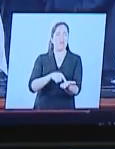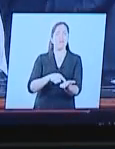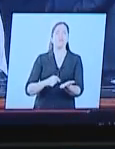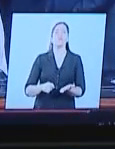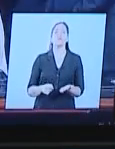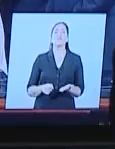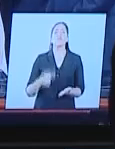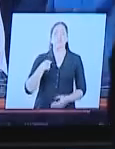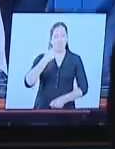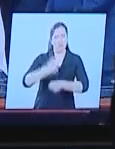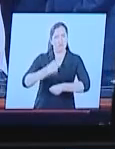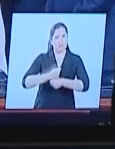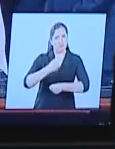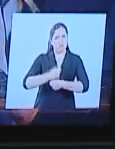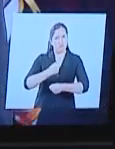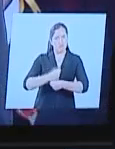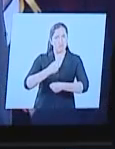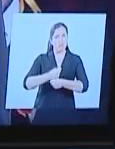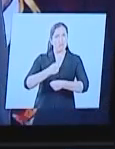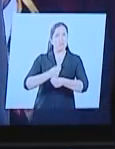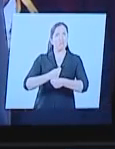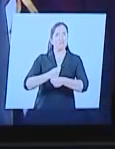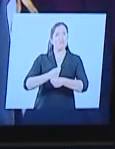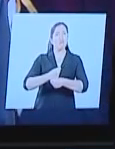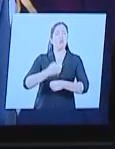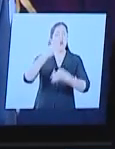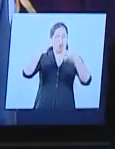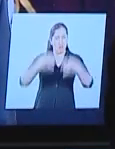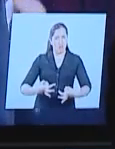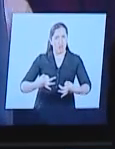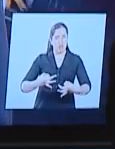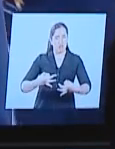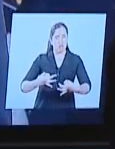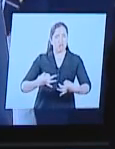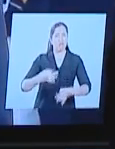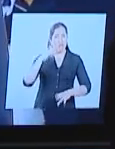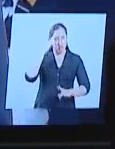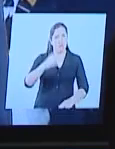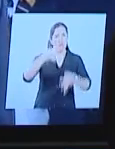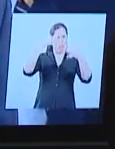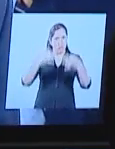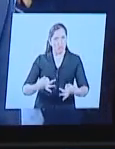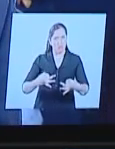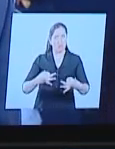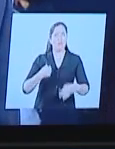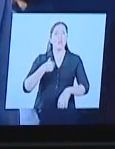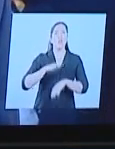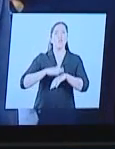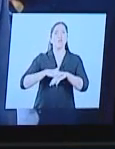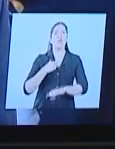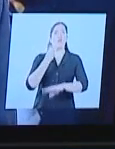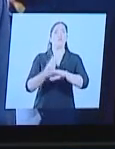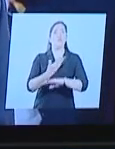Entonces, no fue un discurso autorreferencial y que llamó la atención porque el eje era o estaba puesto en